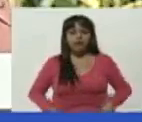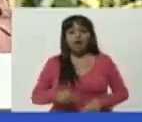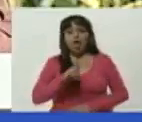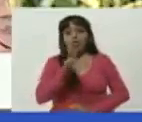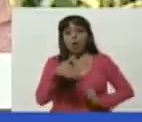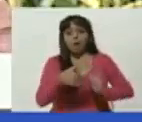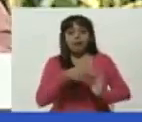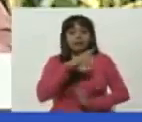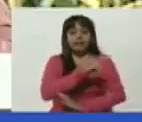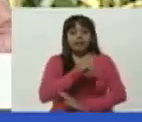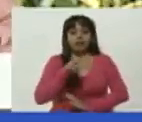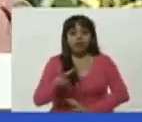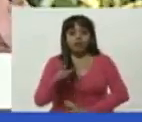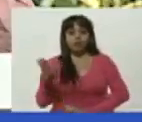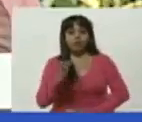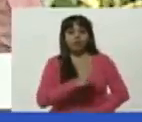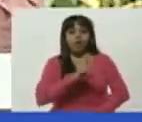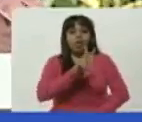2023,